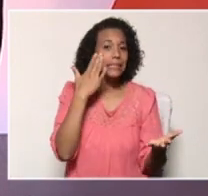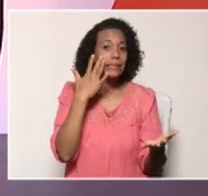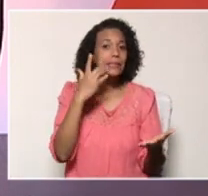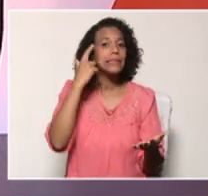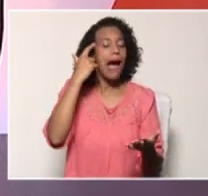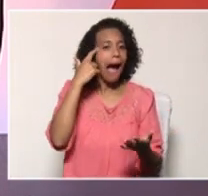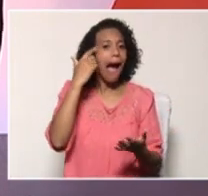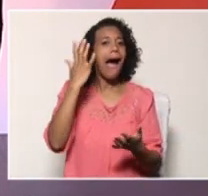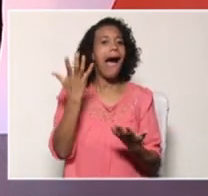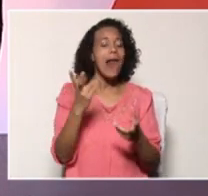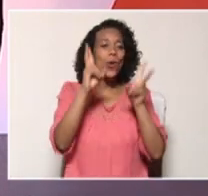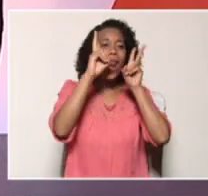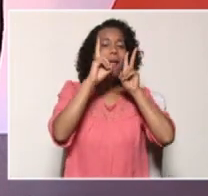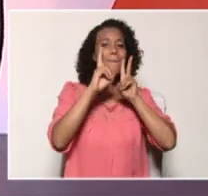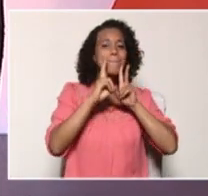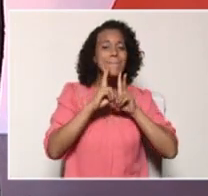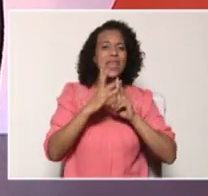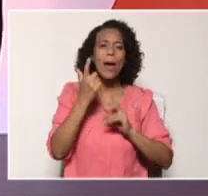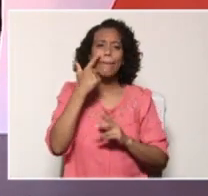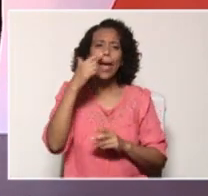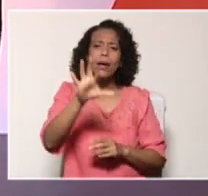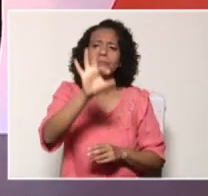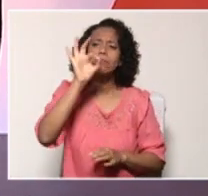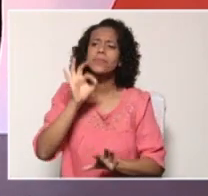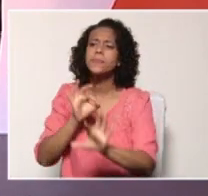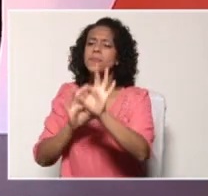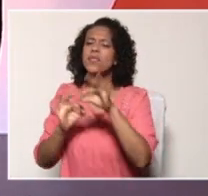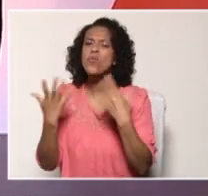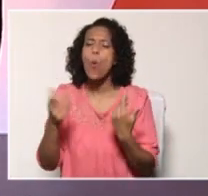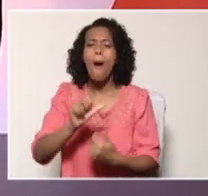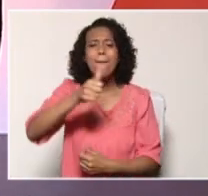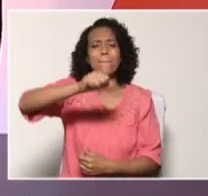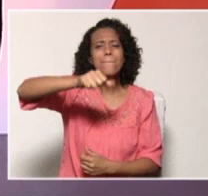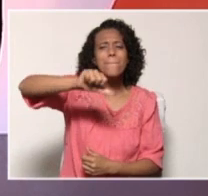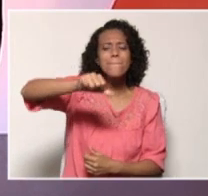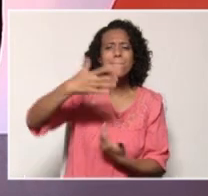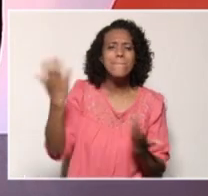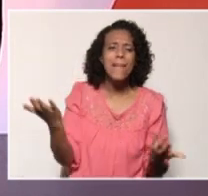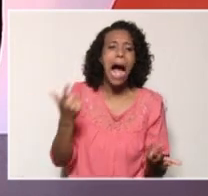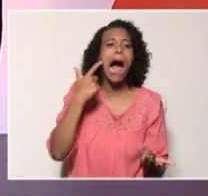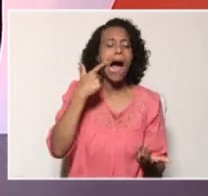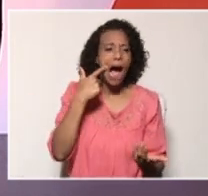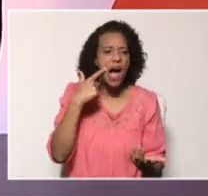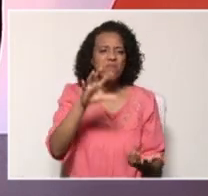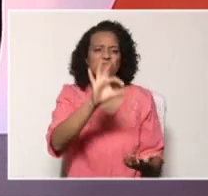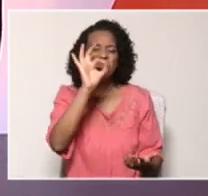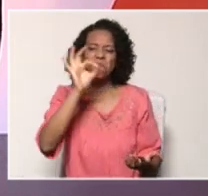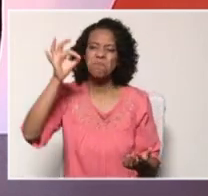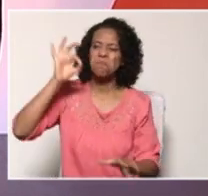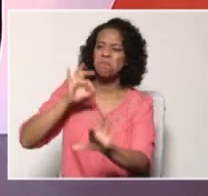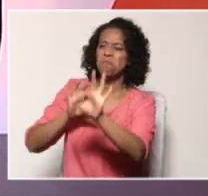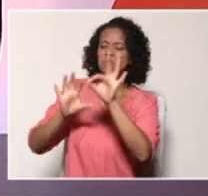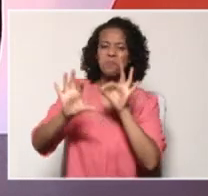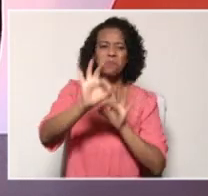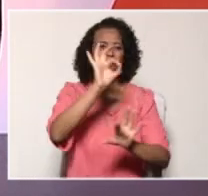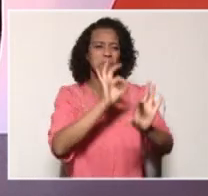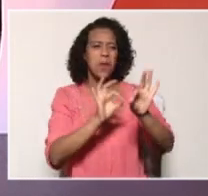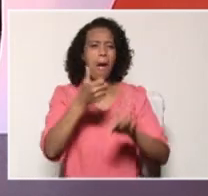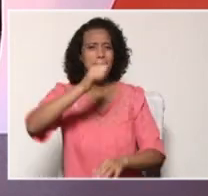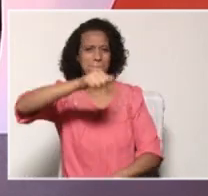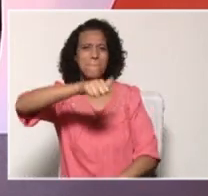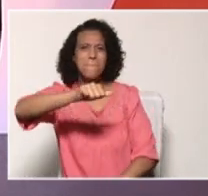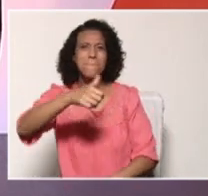estamos abordando lo que es la higiene de los alimentos y su manipulación. Porque entonces allí empieza lo que sería la